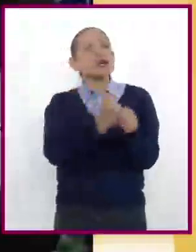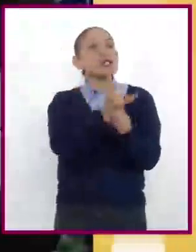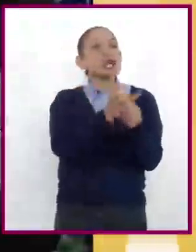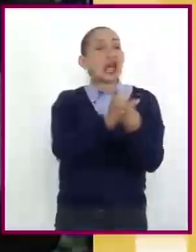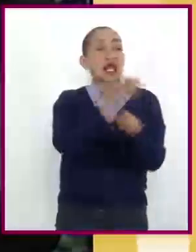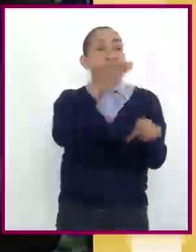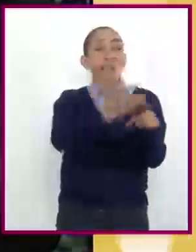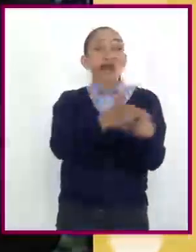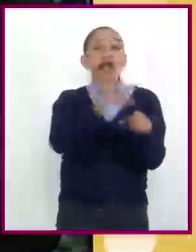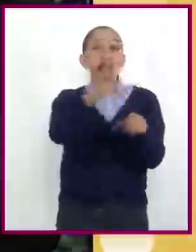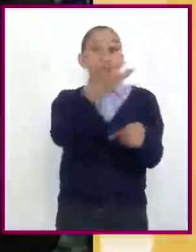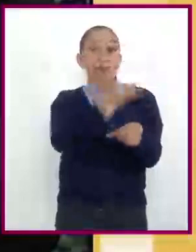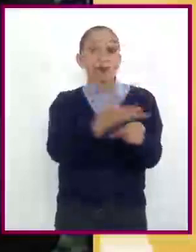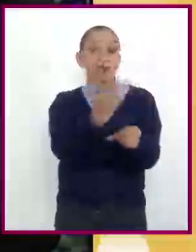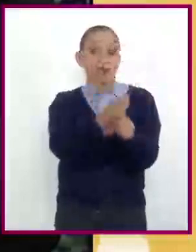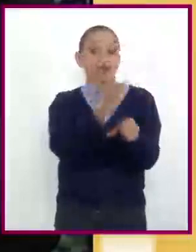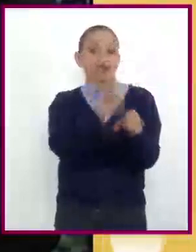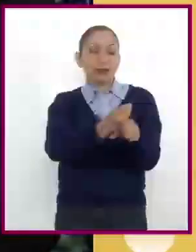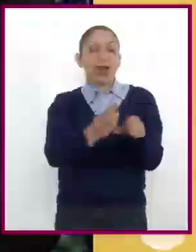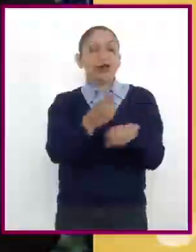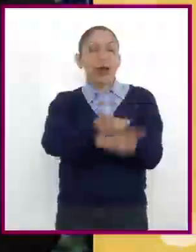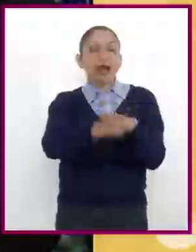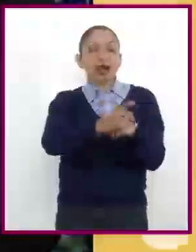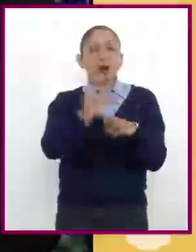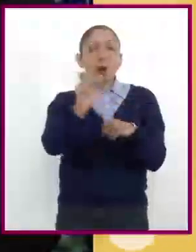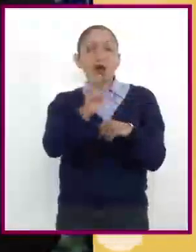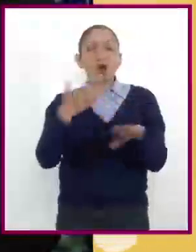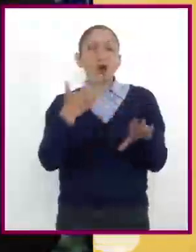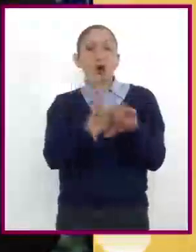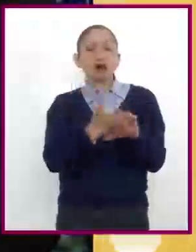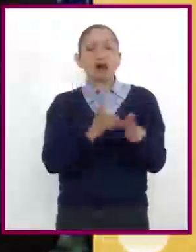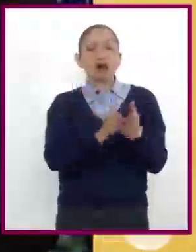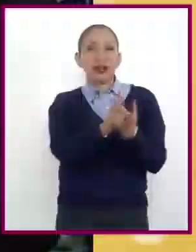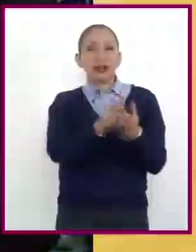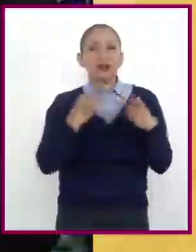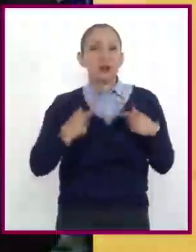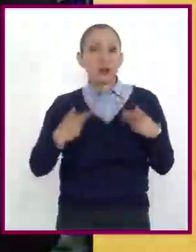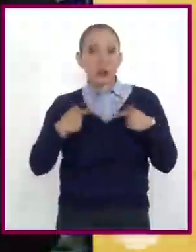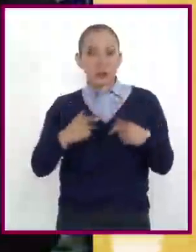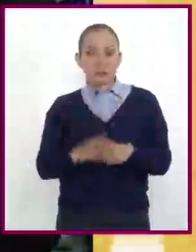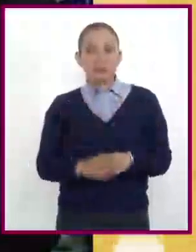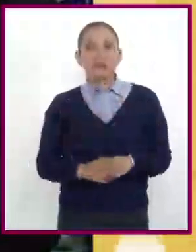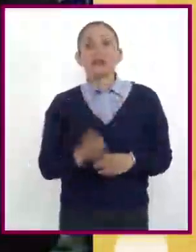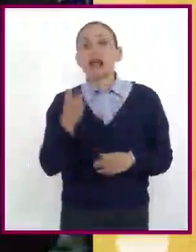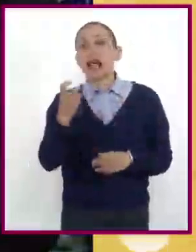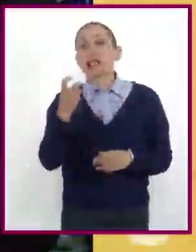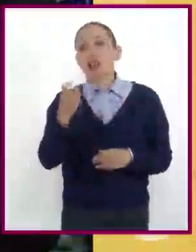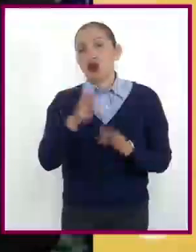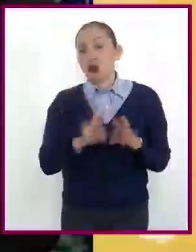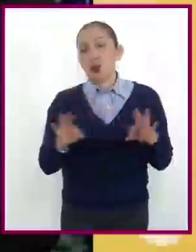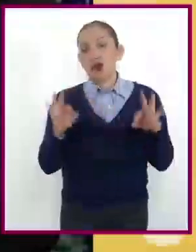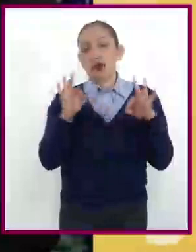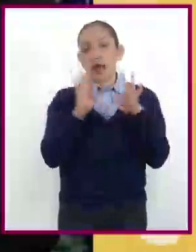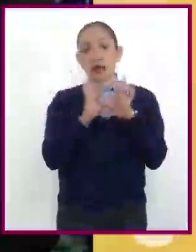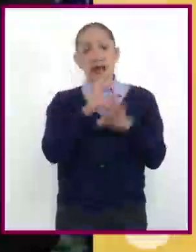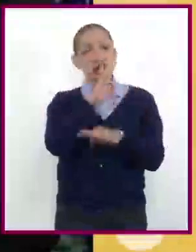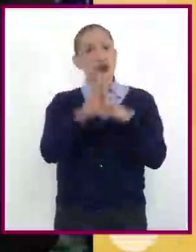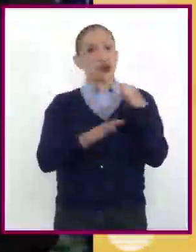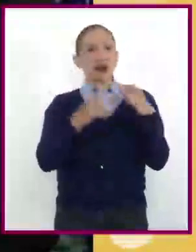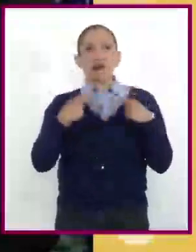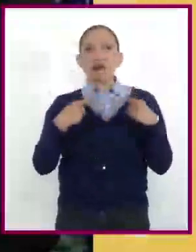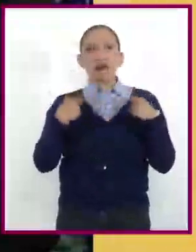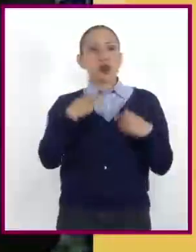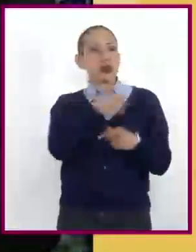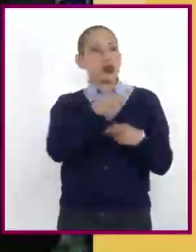reparar los daños que se causen cuando se viola un derecho, ¿no? Pero Eso es una parte muy importante que todos los